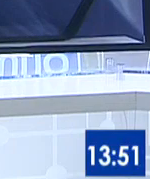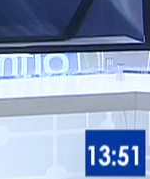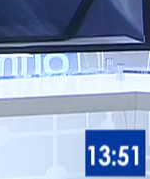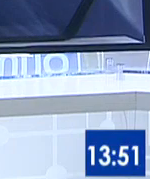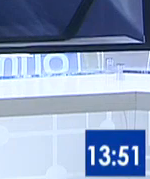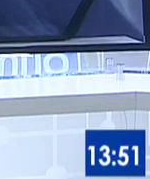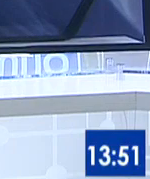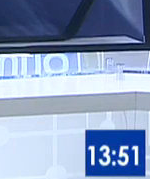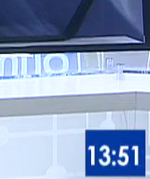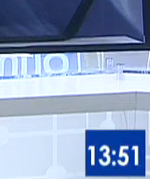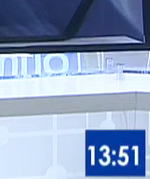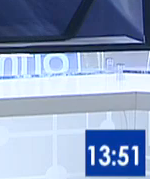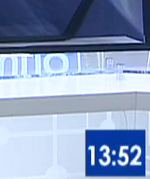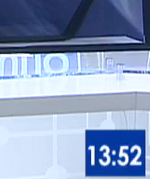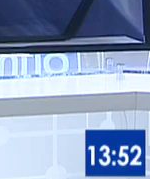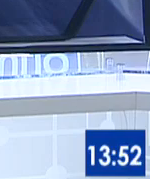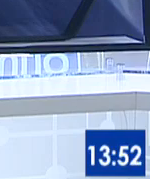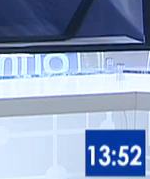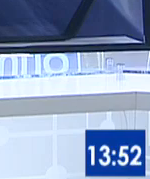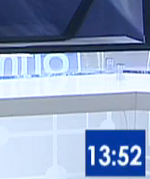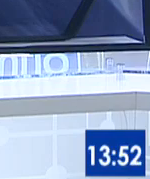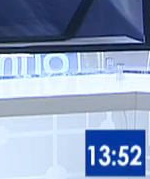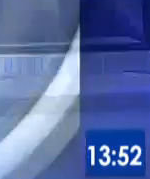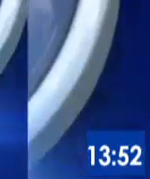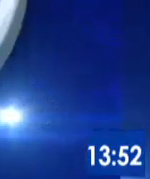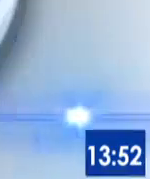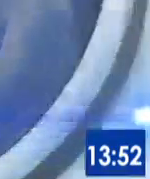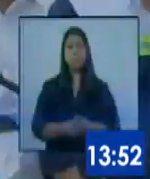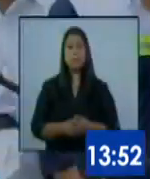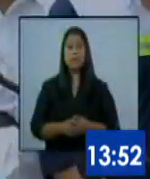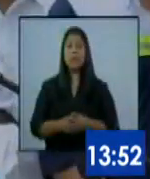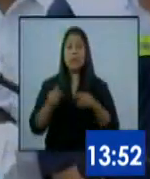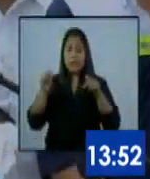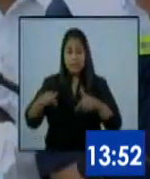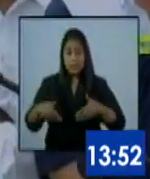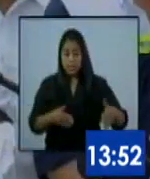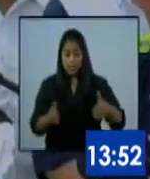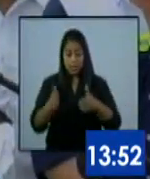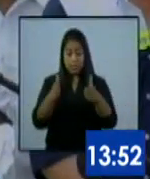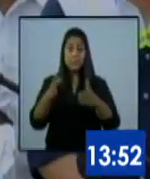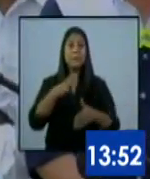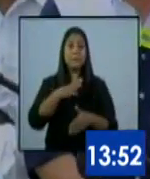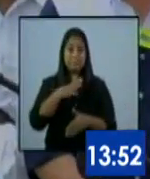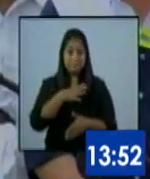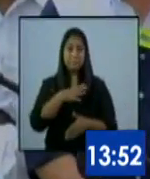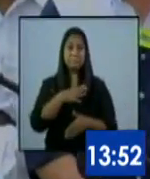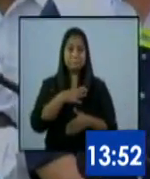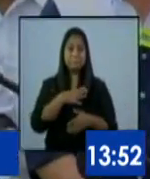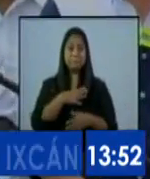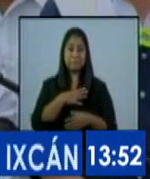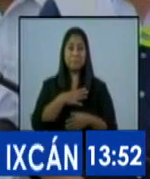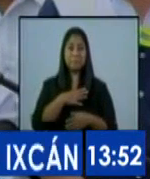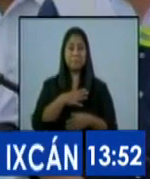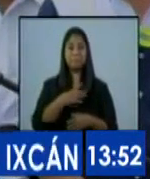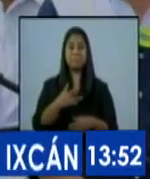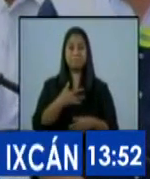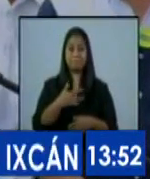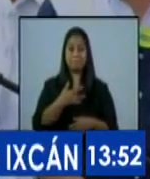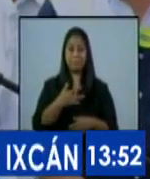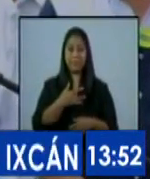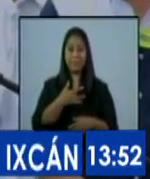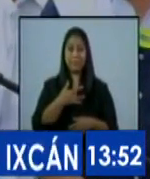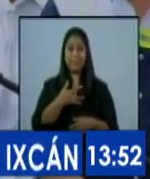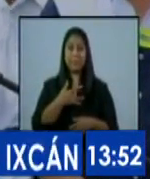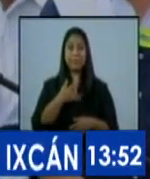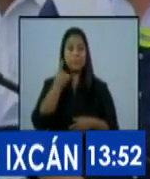varias obras de infraestructura. Esta carretera tiene todo un sentido. En primer lugar,